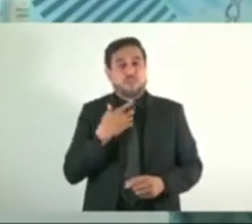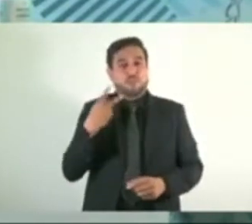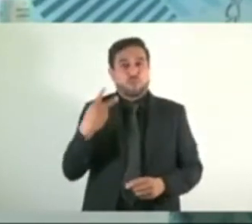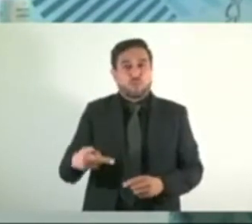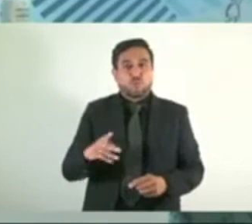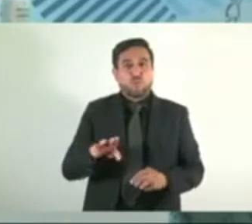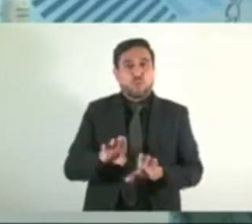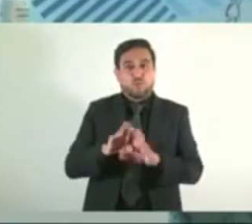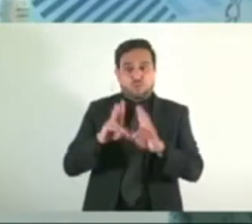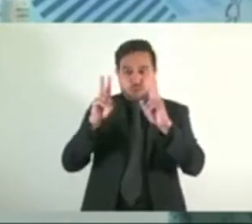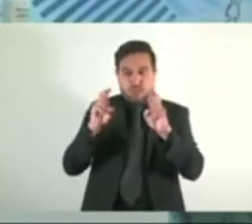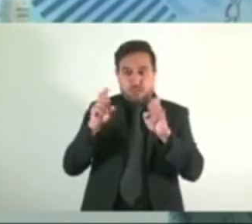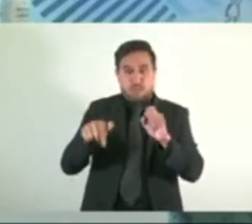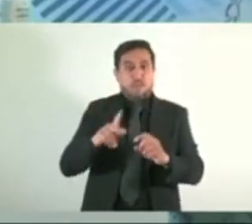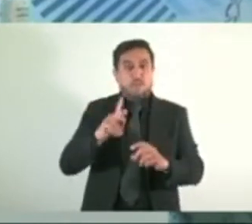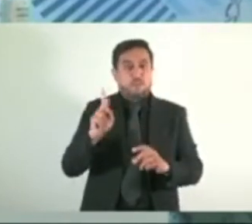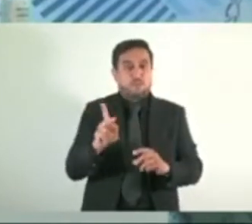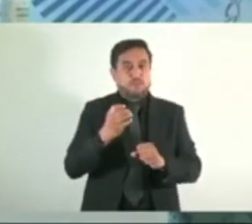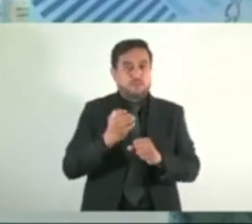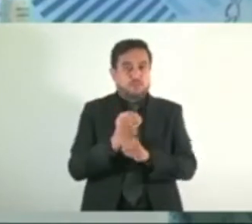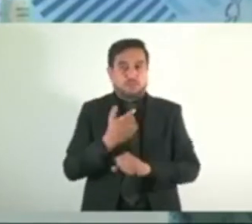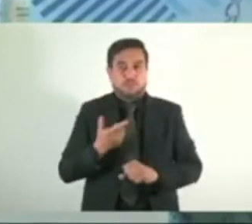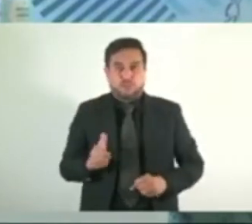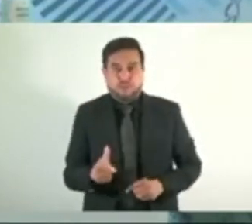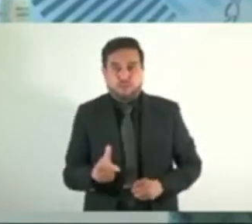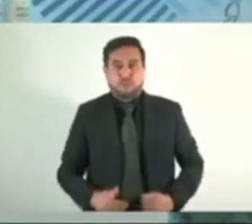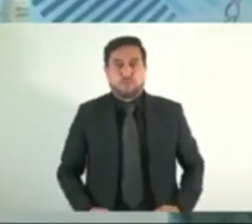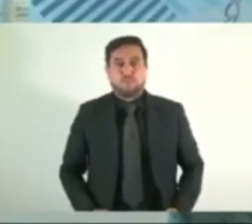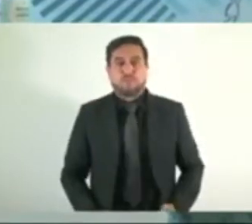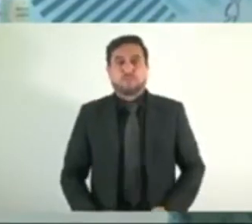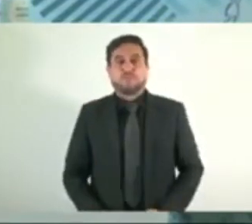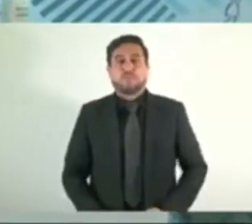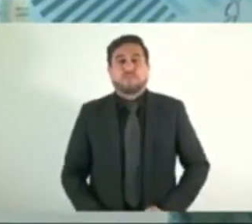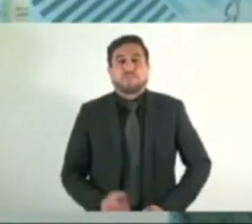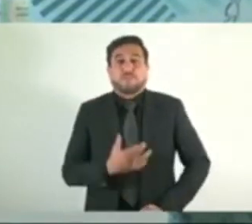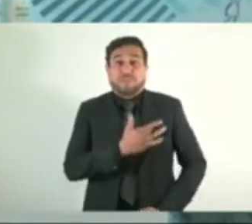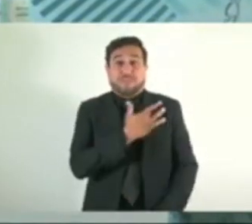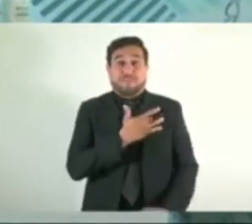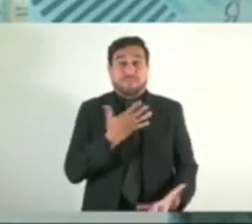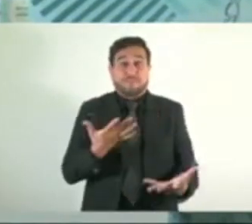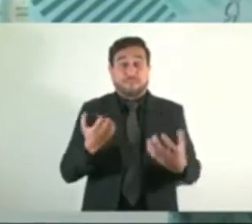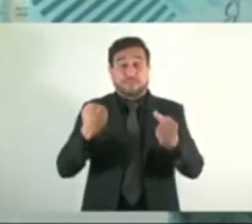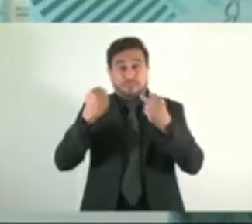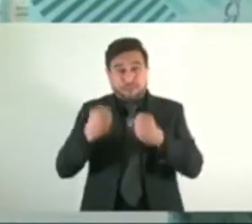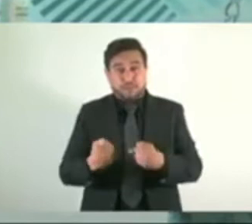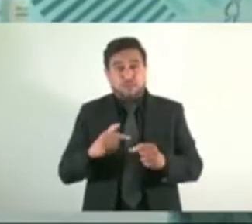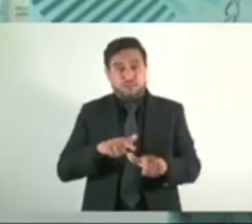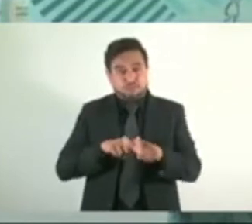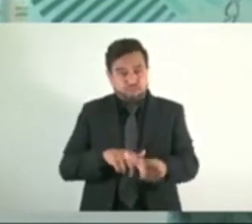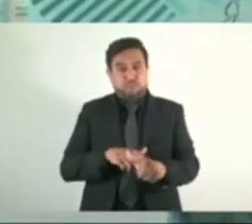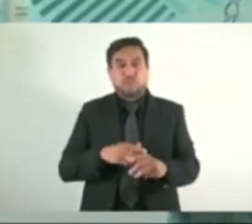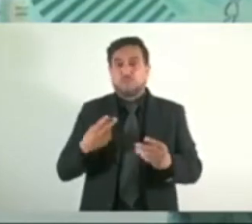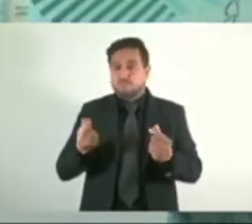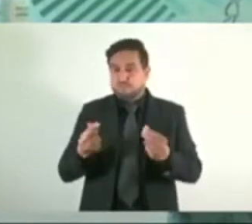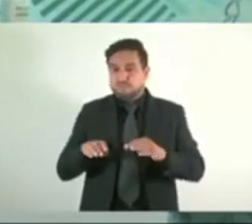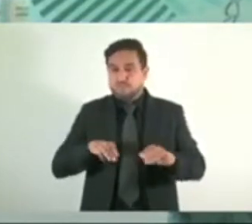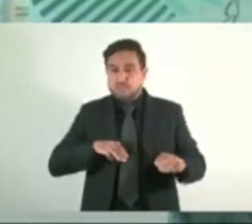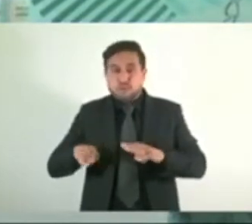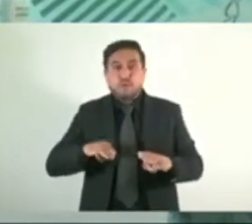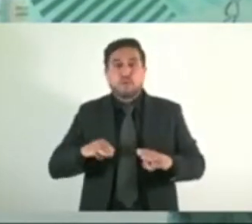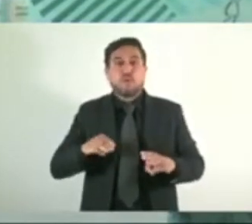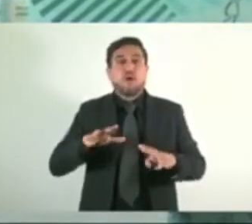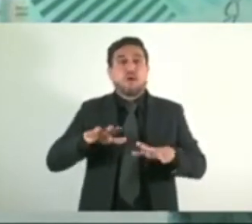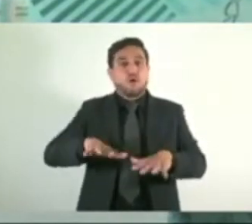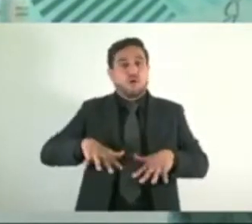asuntos públicos del Estado. Con la convicción de que debemos continuar promoviendo un Congreso abierto